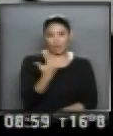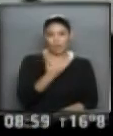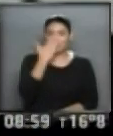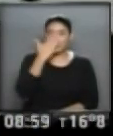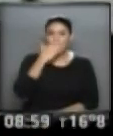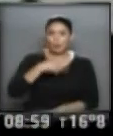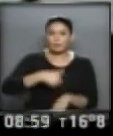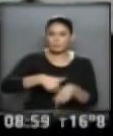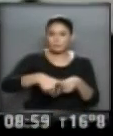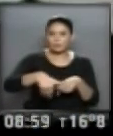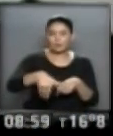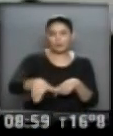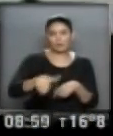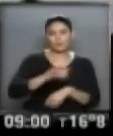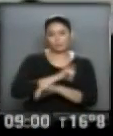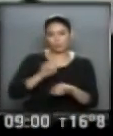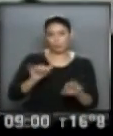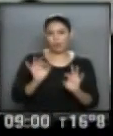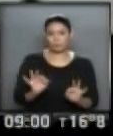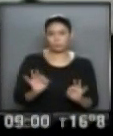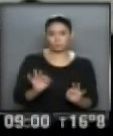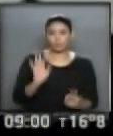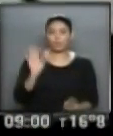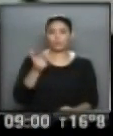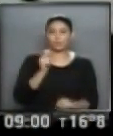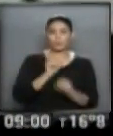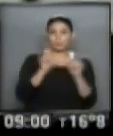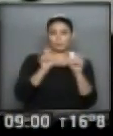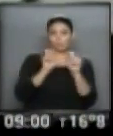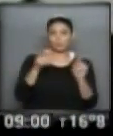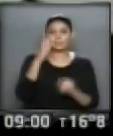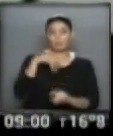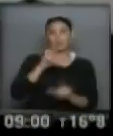confirmando con el correr de las horas en los flashes y en las próximas ediciones de Visión 7.